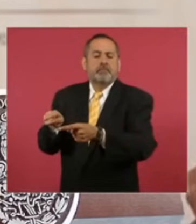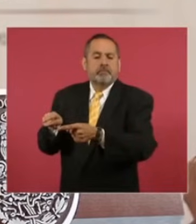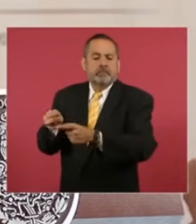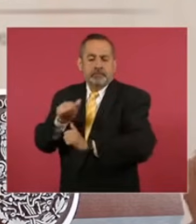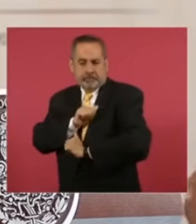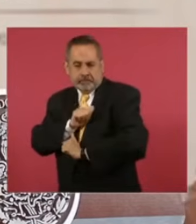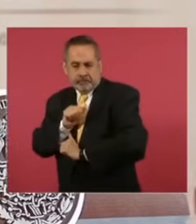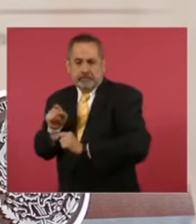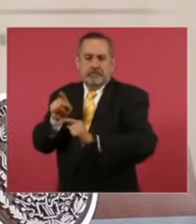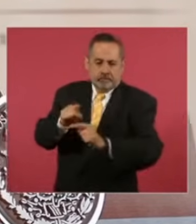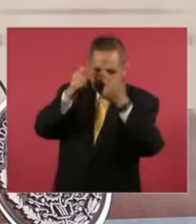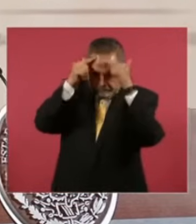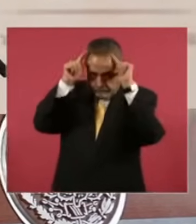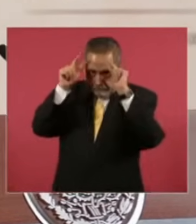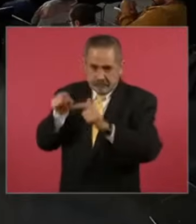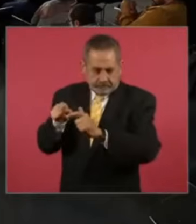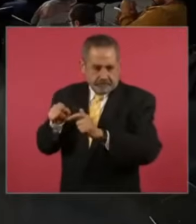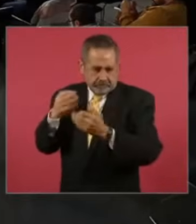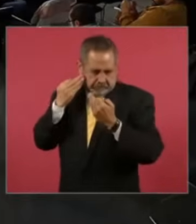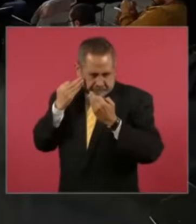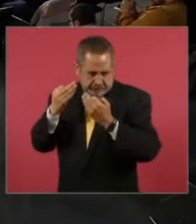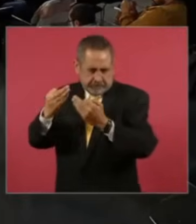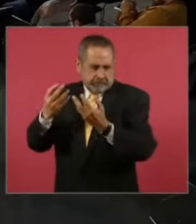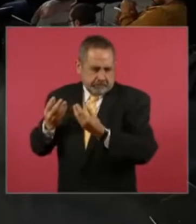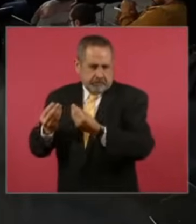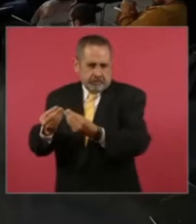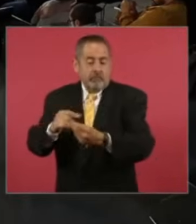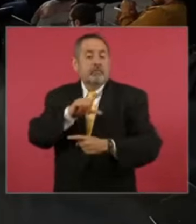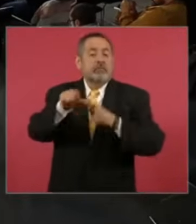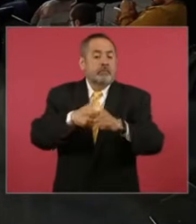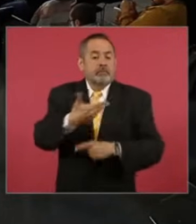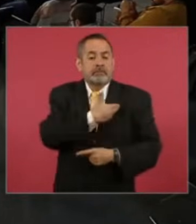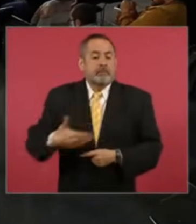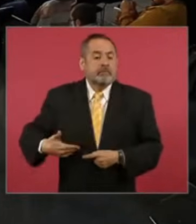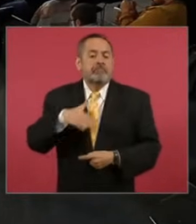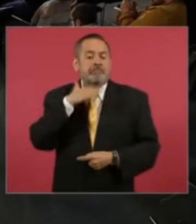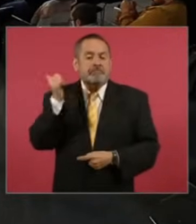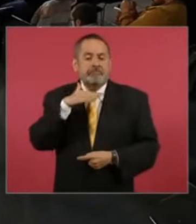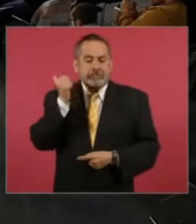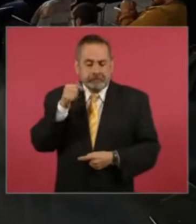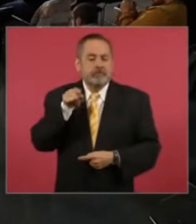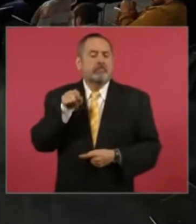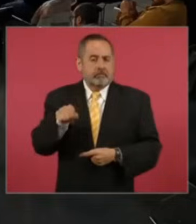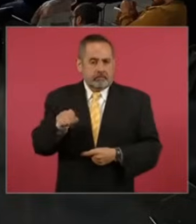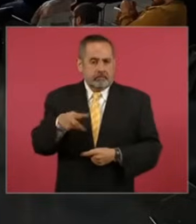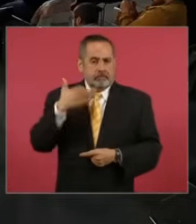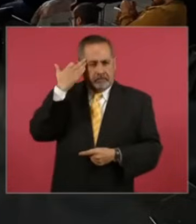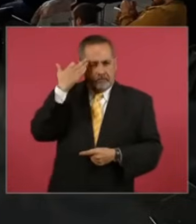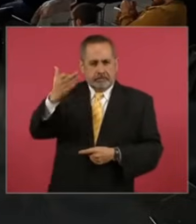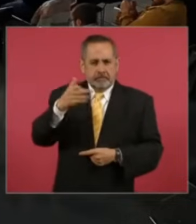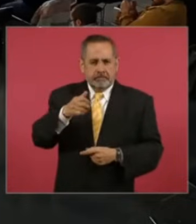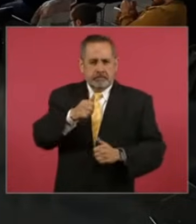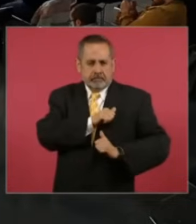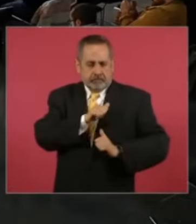Luego ya se termina con Miguel Alemán el periodo de